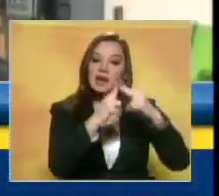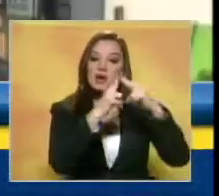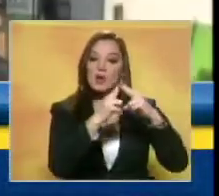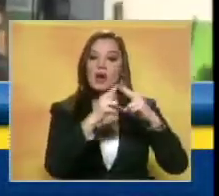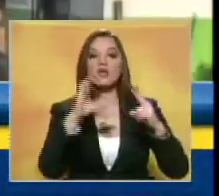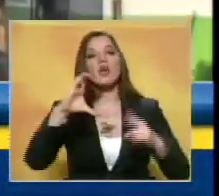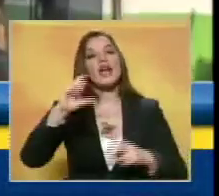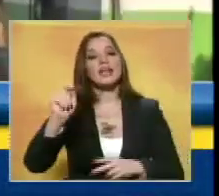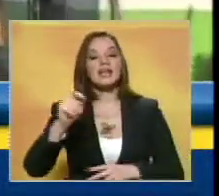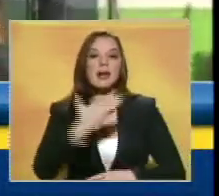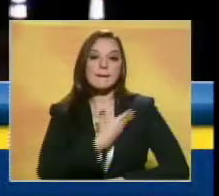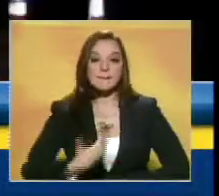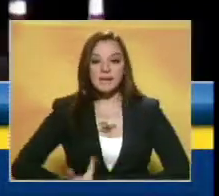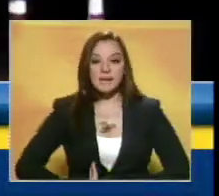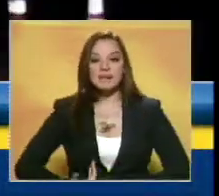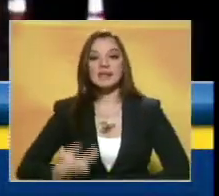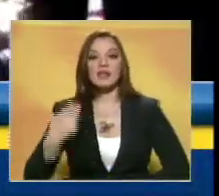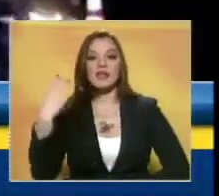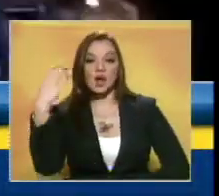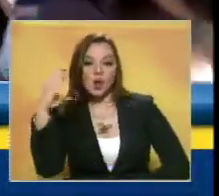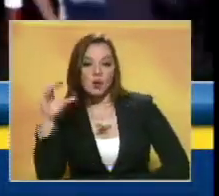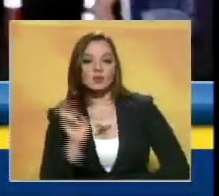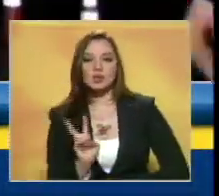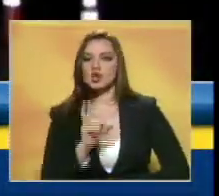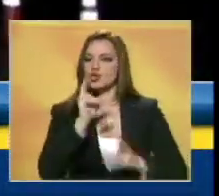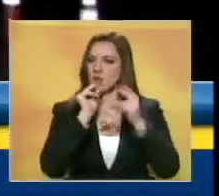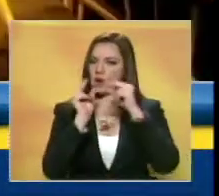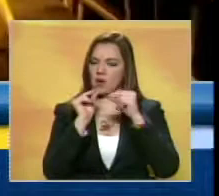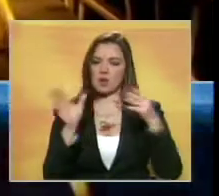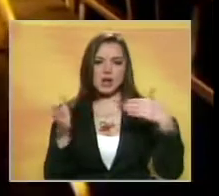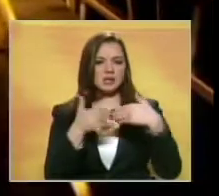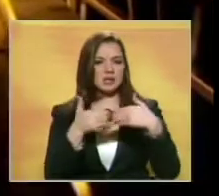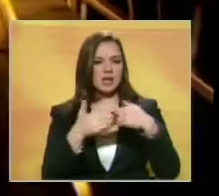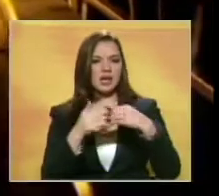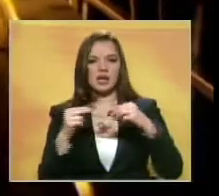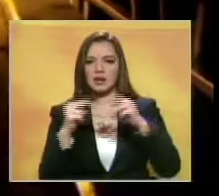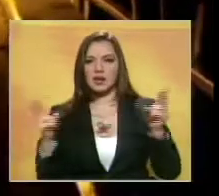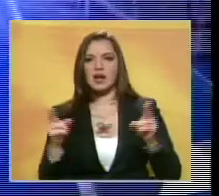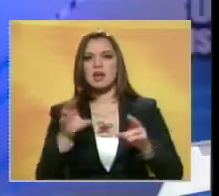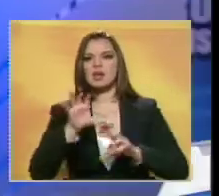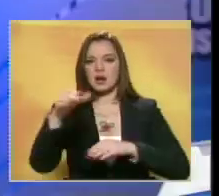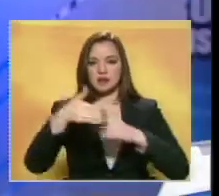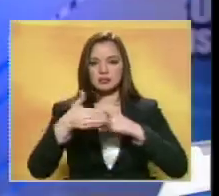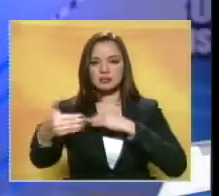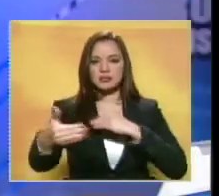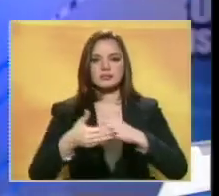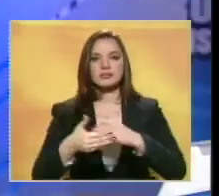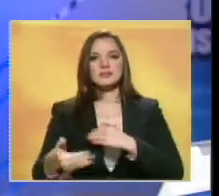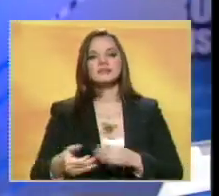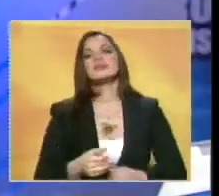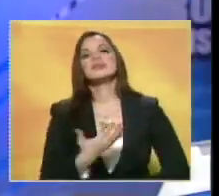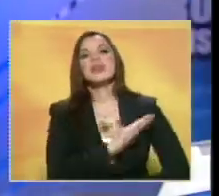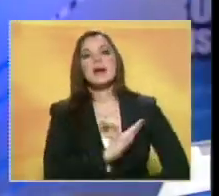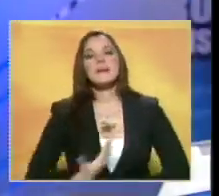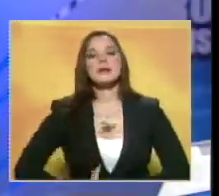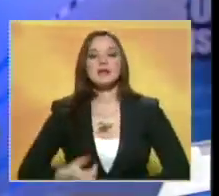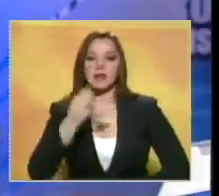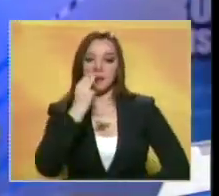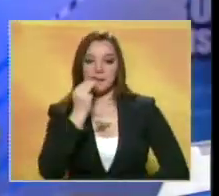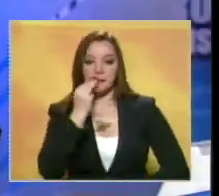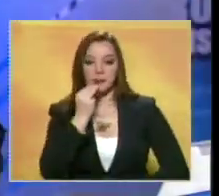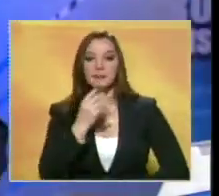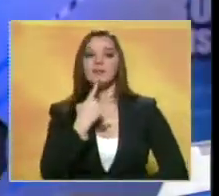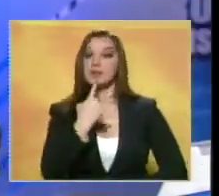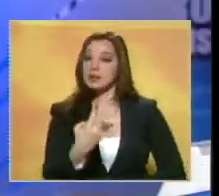los presidentes Juan Manuel Santos y Nicolás Maduro no se mencionó el cierre de los pasos que comunican a las naciones. El presidente de la República, Nicolás